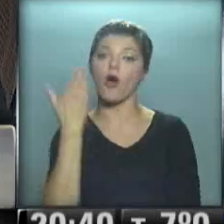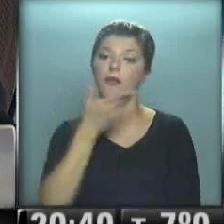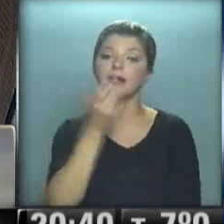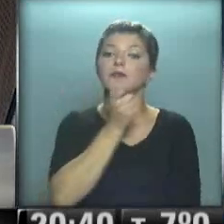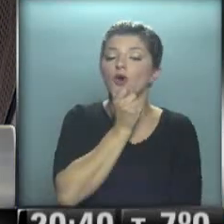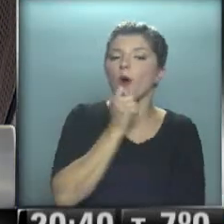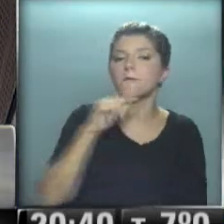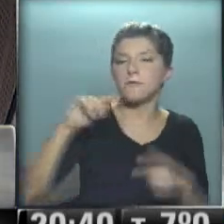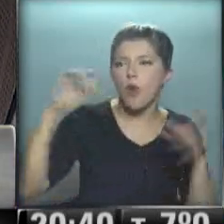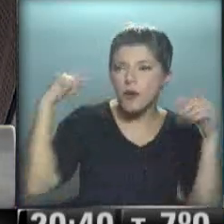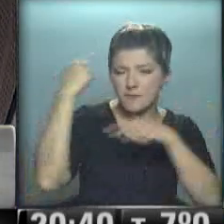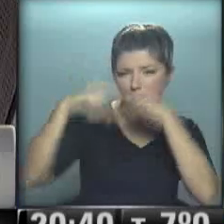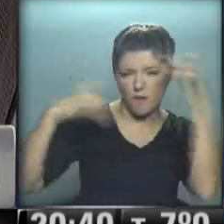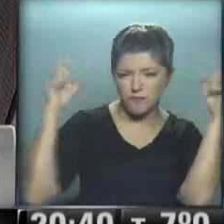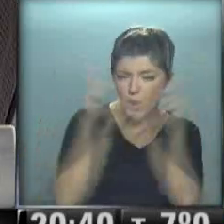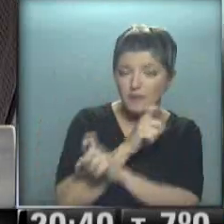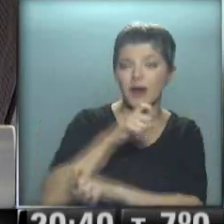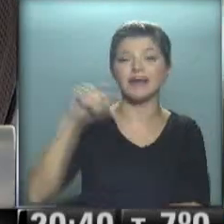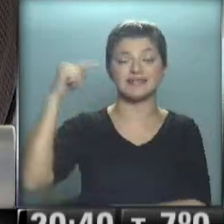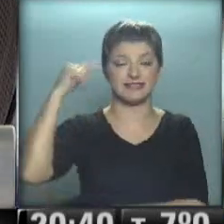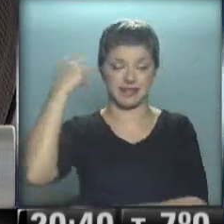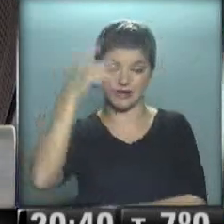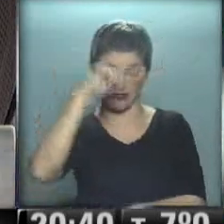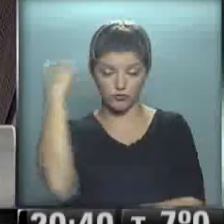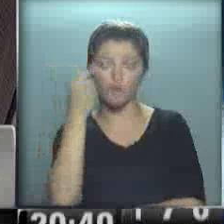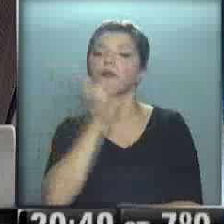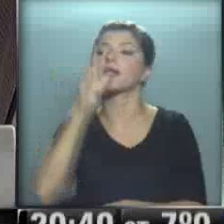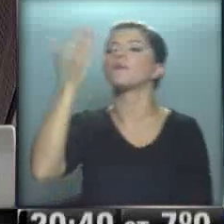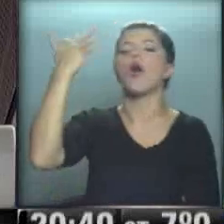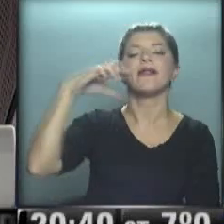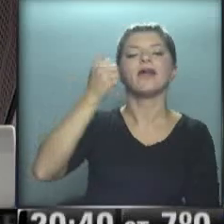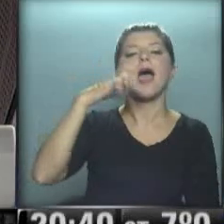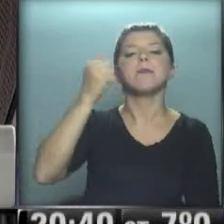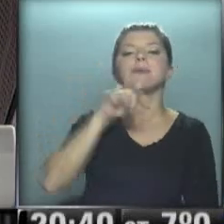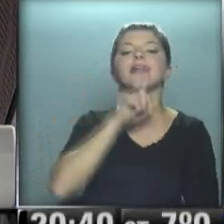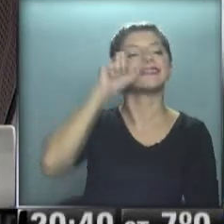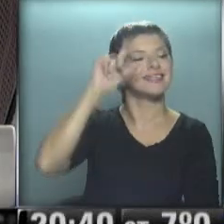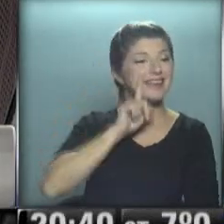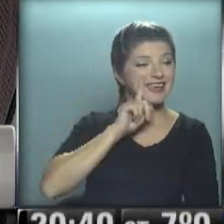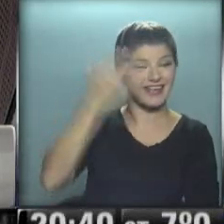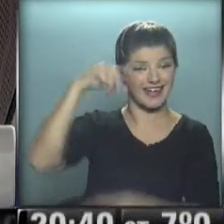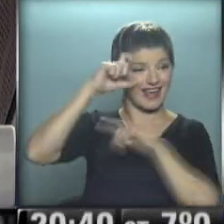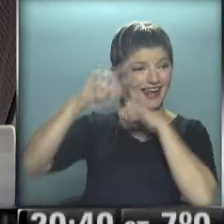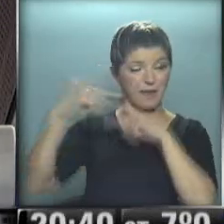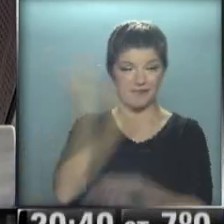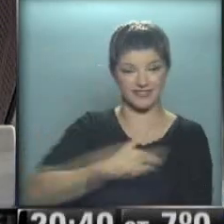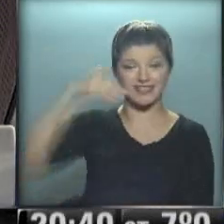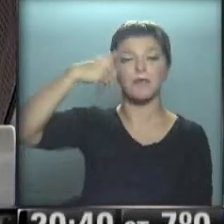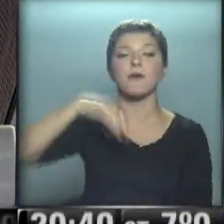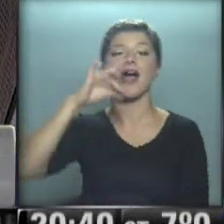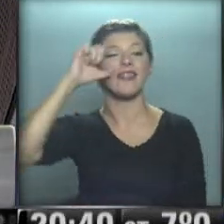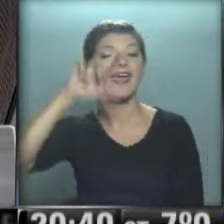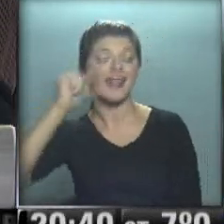si no, piensen lo que pasó con el apartheid en Sudáfrica, por ejemplo, con Nelson Mandela, tantos años preso, condenado